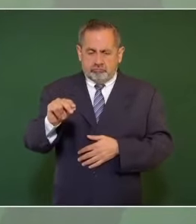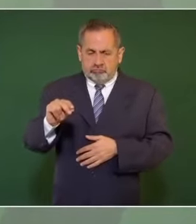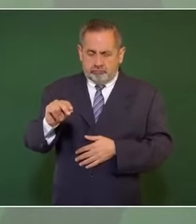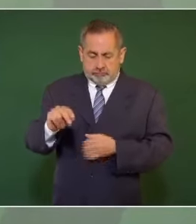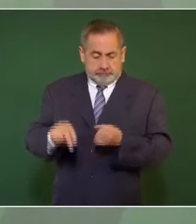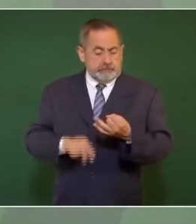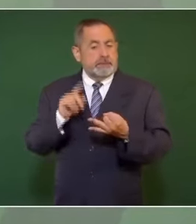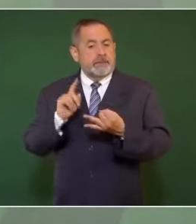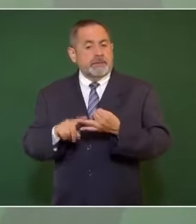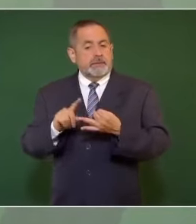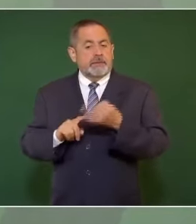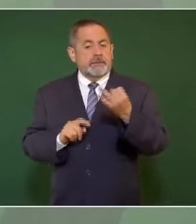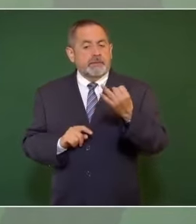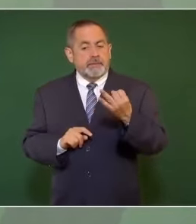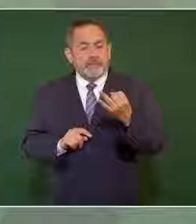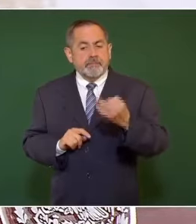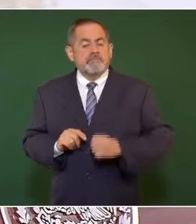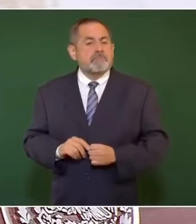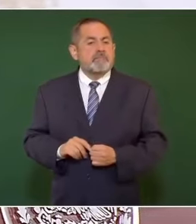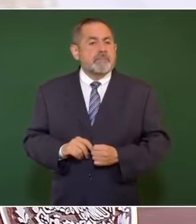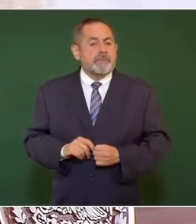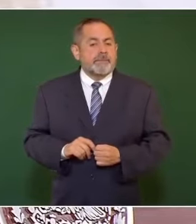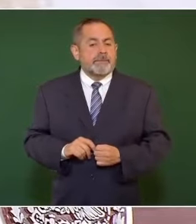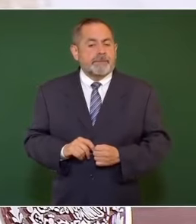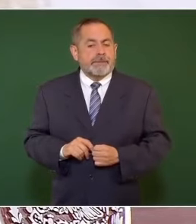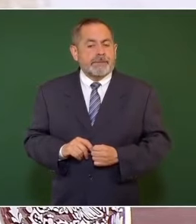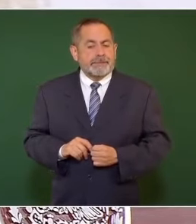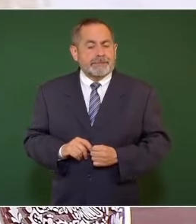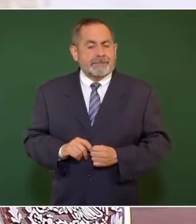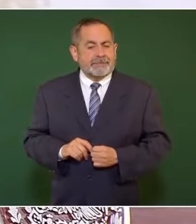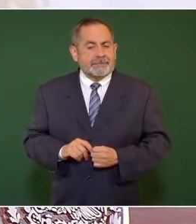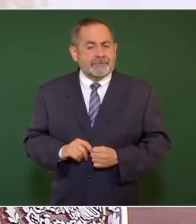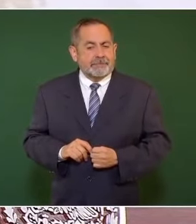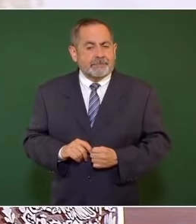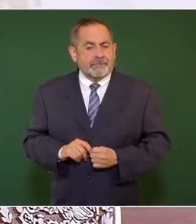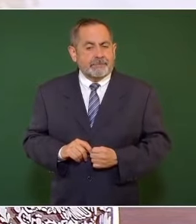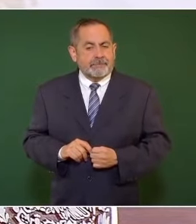Dos, no hacer un gobierno